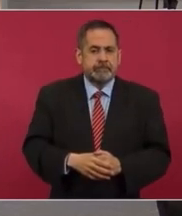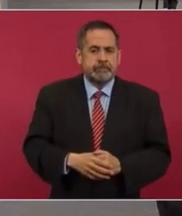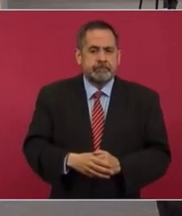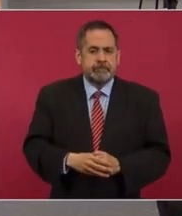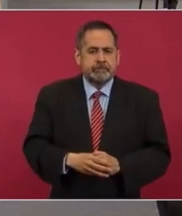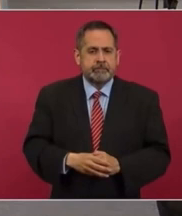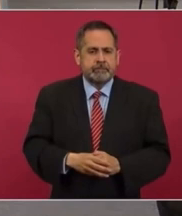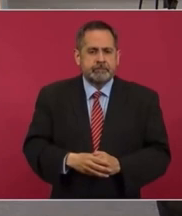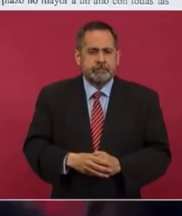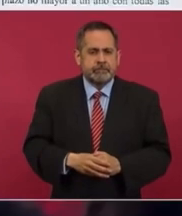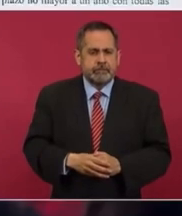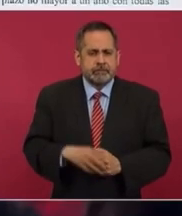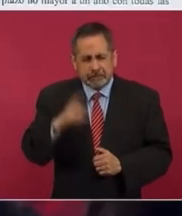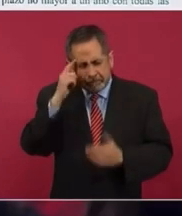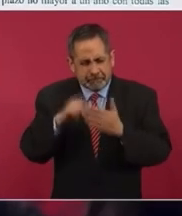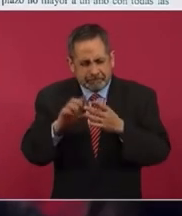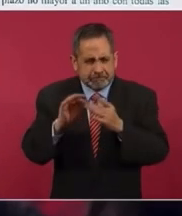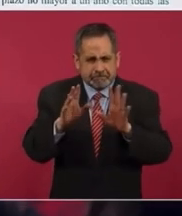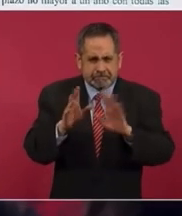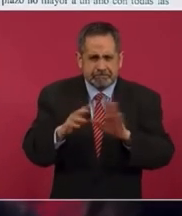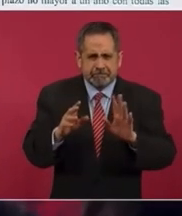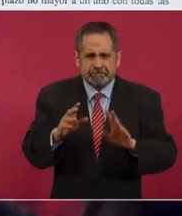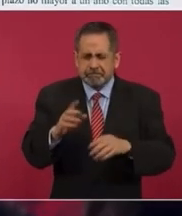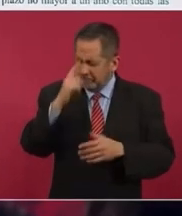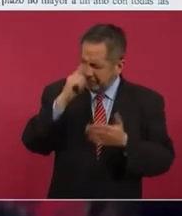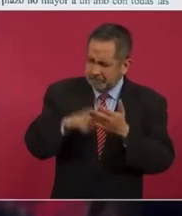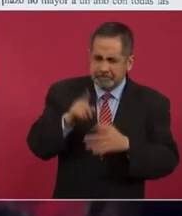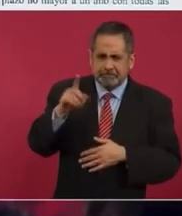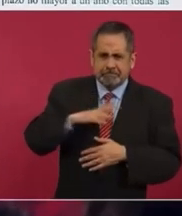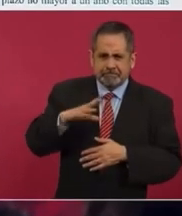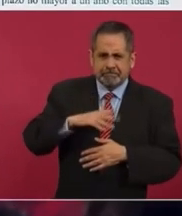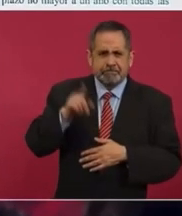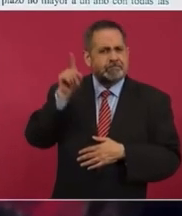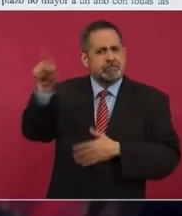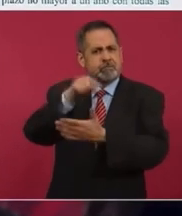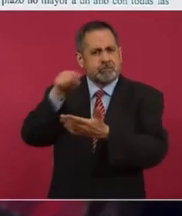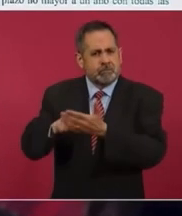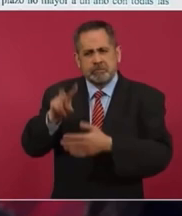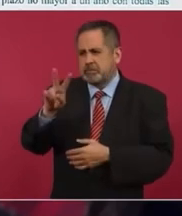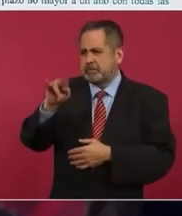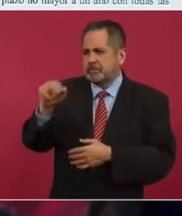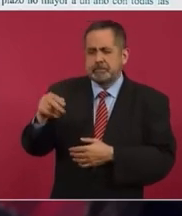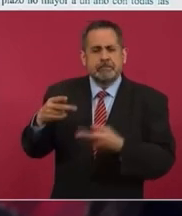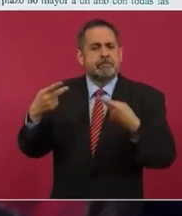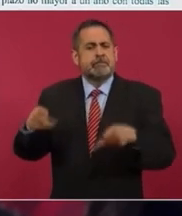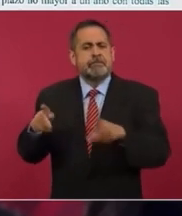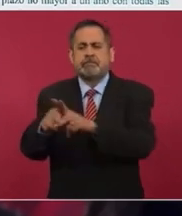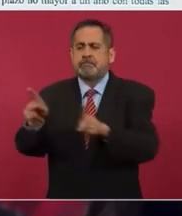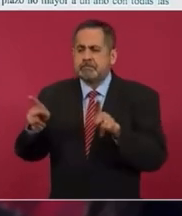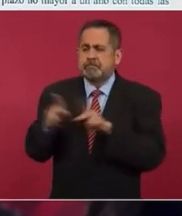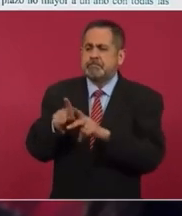Hay, creo que aquí lo digo, pero hay hasta una plaza en Viena que lleva el nombre